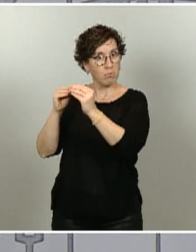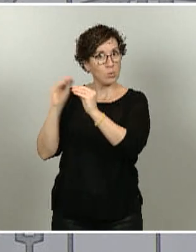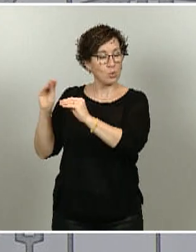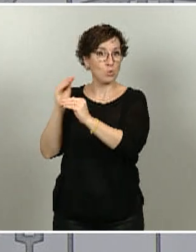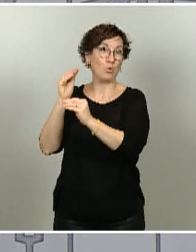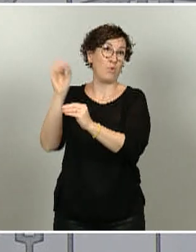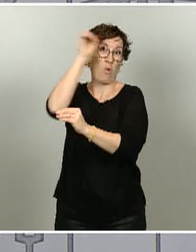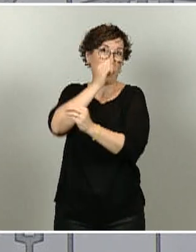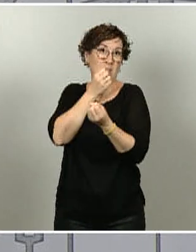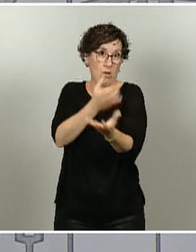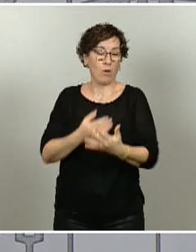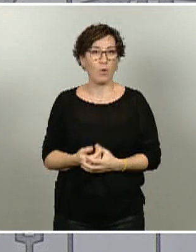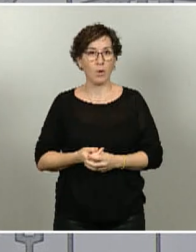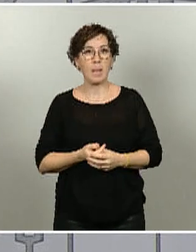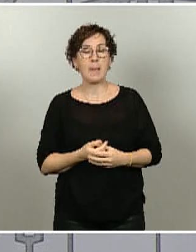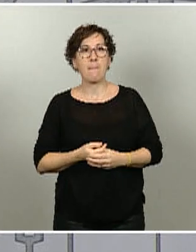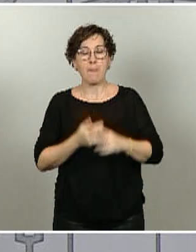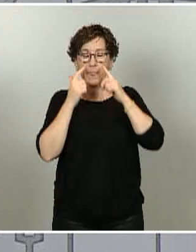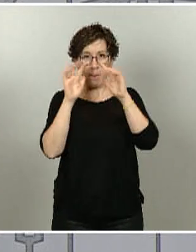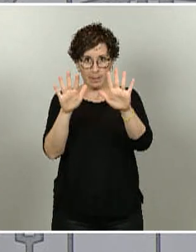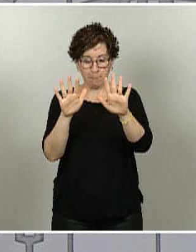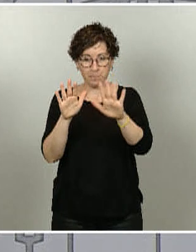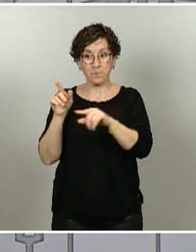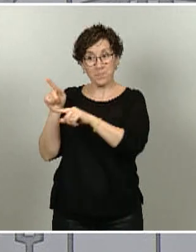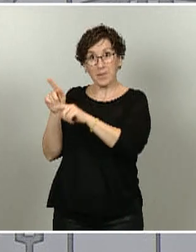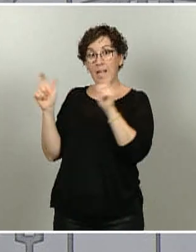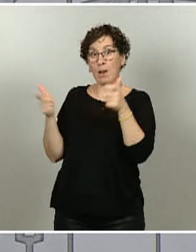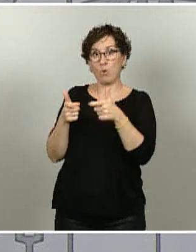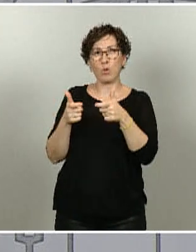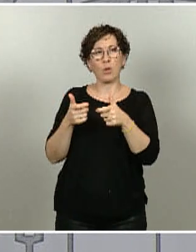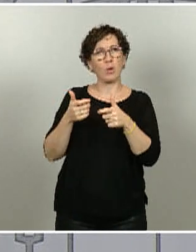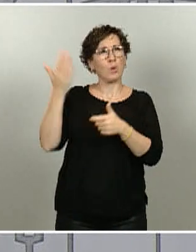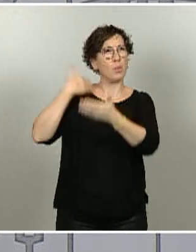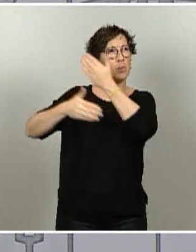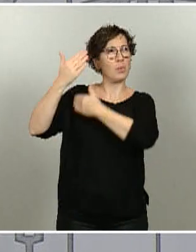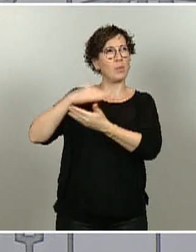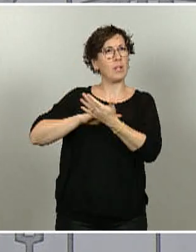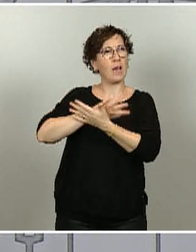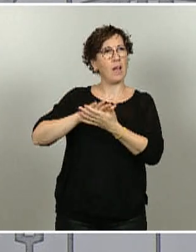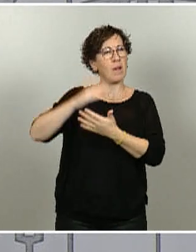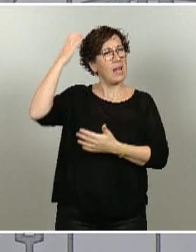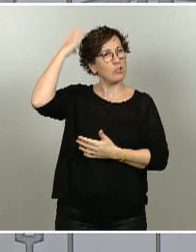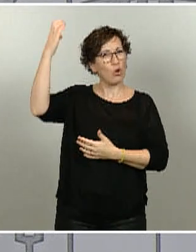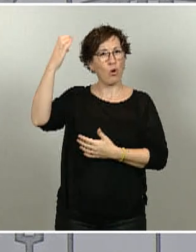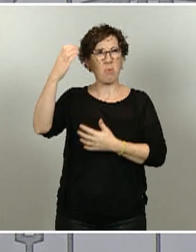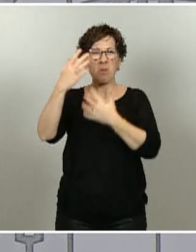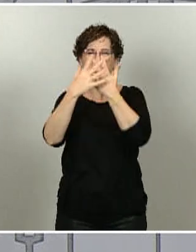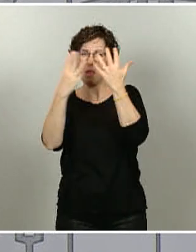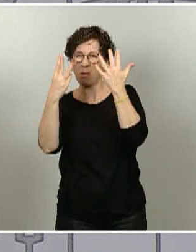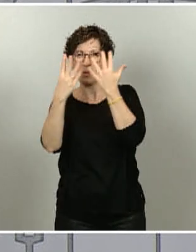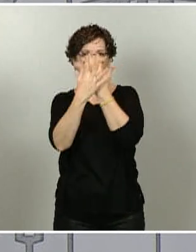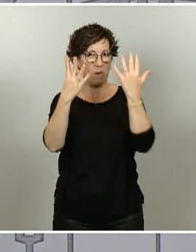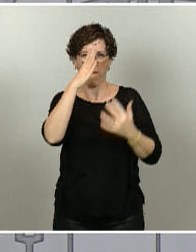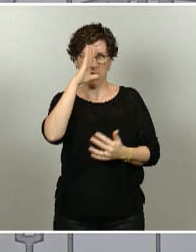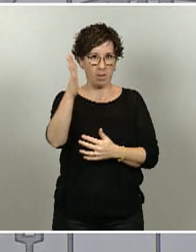Si no me equivoco, la reunión de la que hablan fue una reunión que tuvimos en Estocolmo el 18 y 19 de febrero. Esta reunión, creo